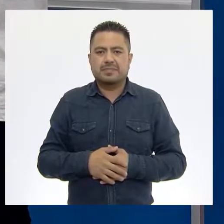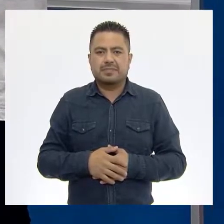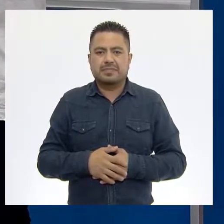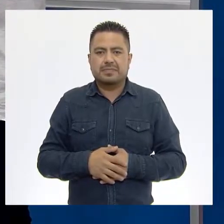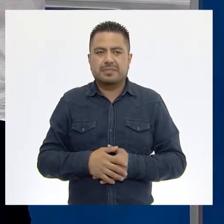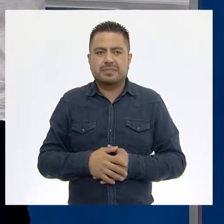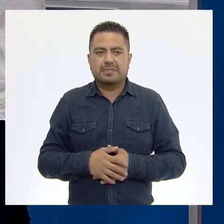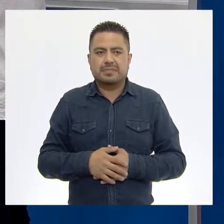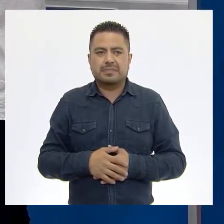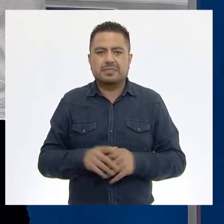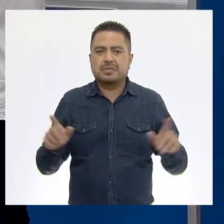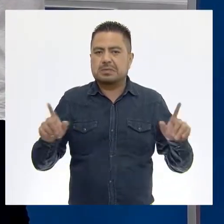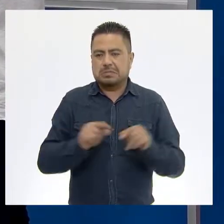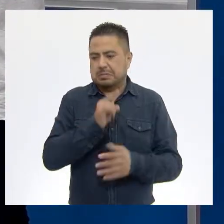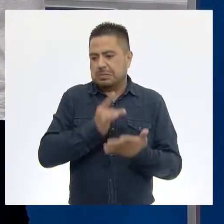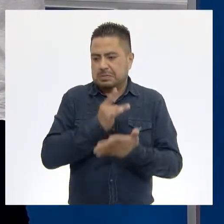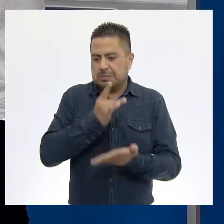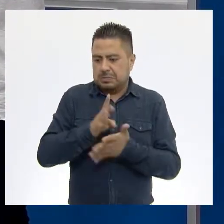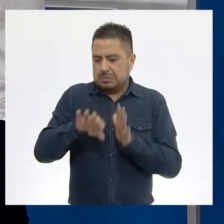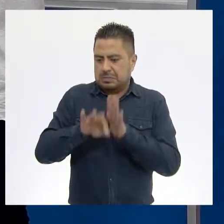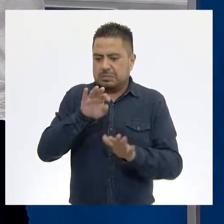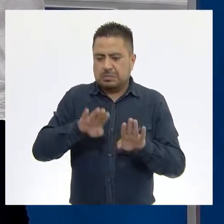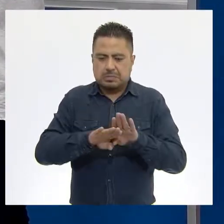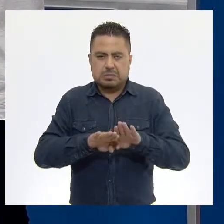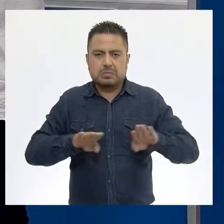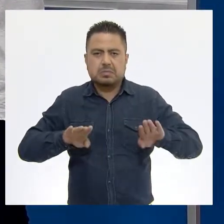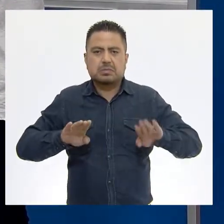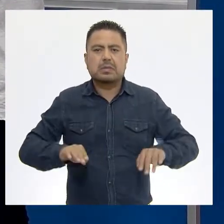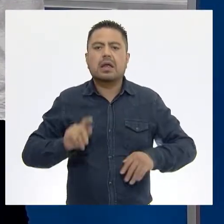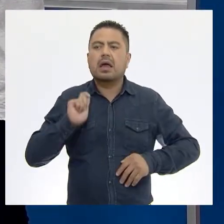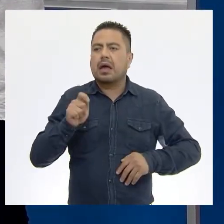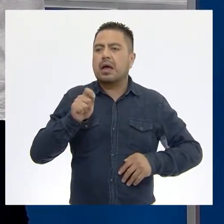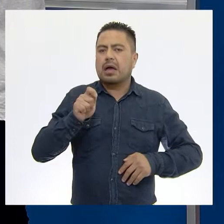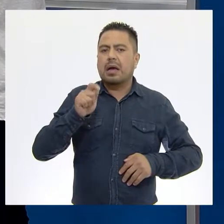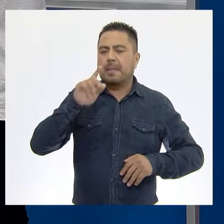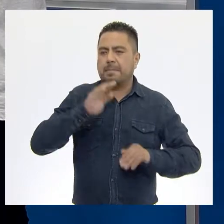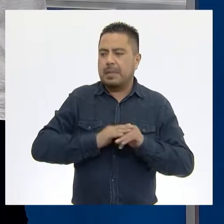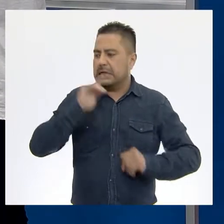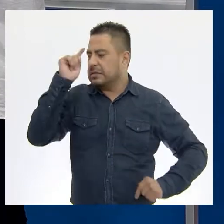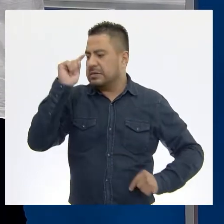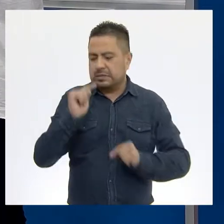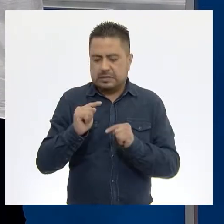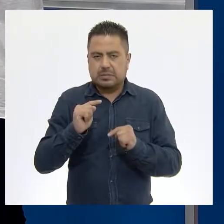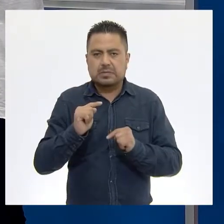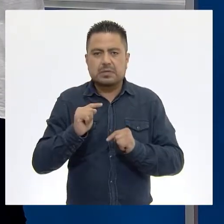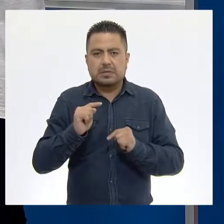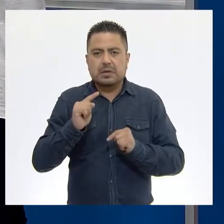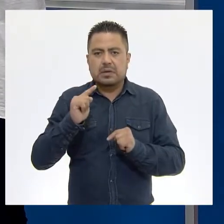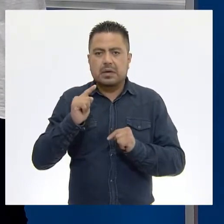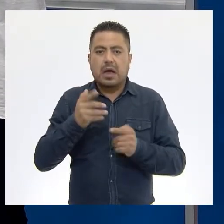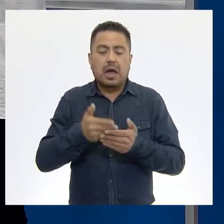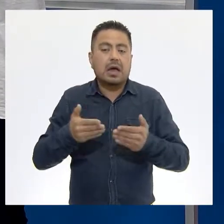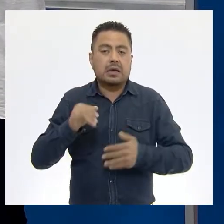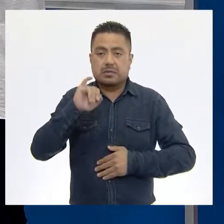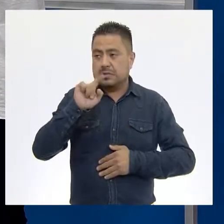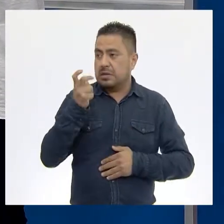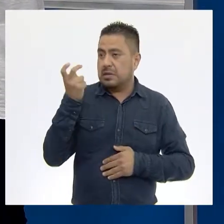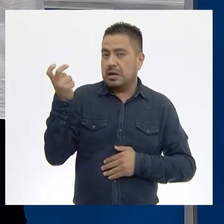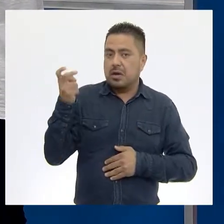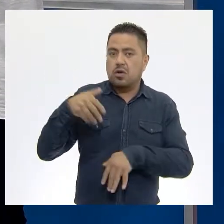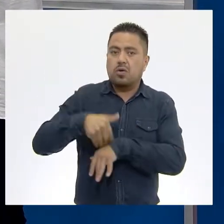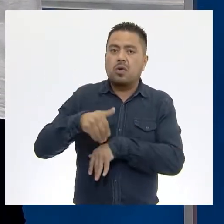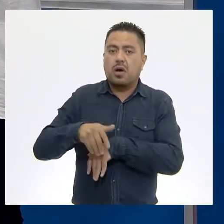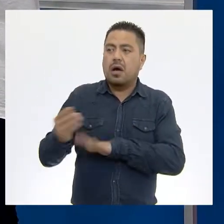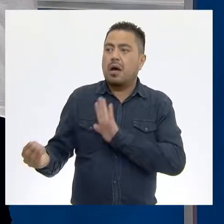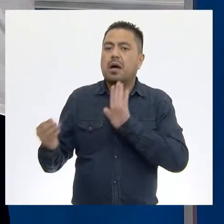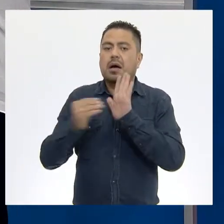Entonces. Nada más para medir, una cuarta parte sería aquí, tiene que ser más pequeño. Ujú. Entonces vamos a ver si aquí nos